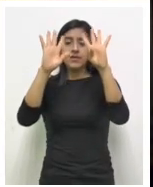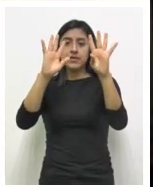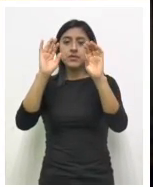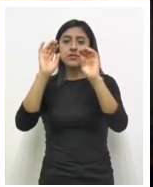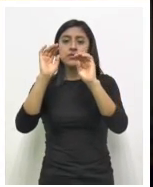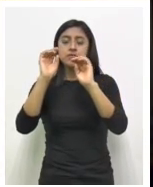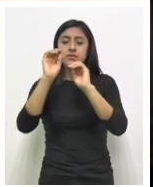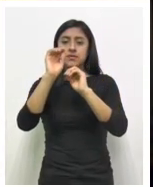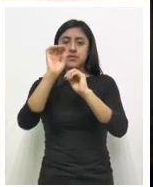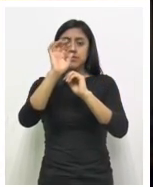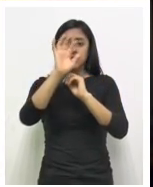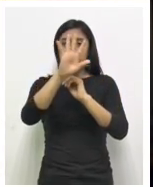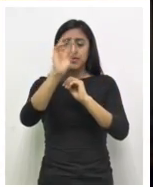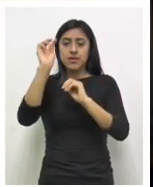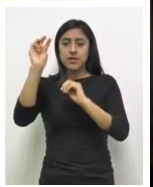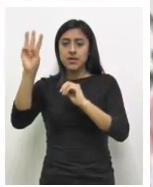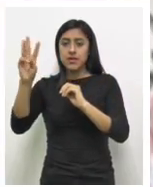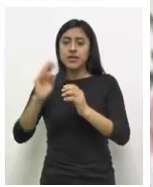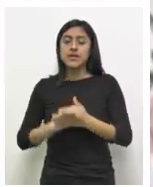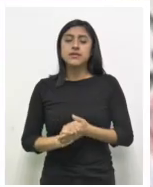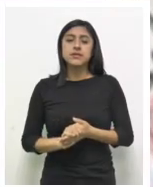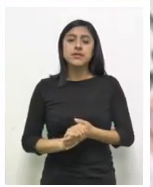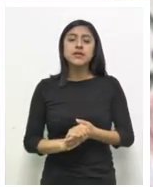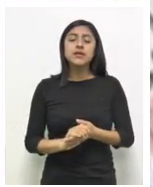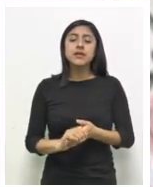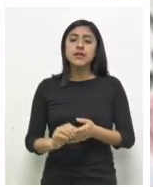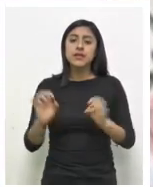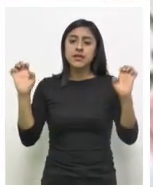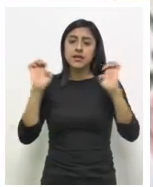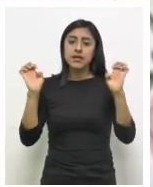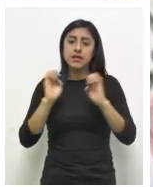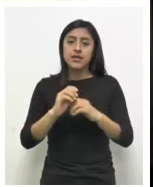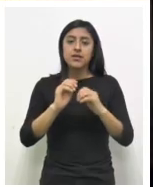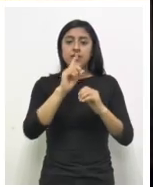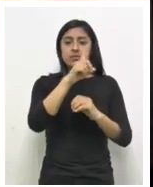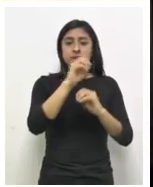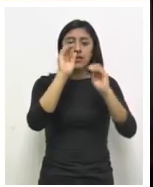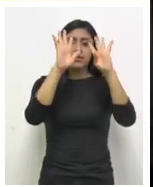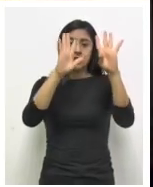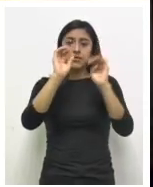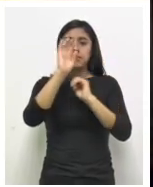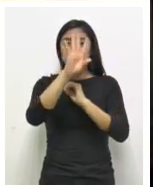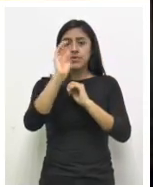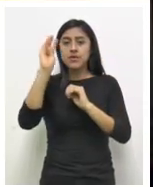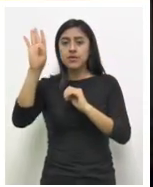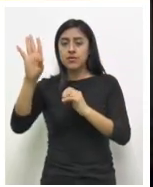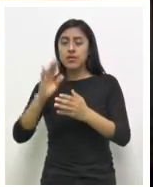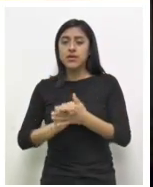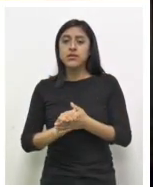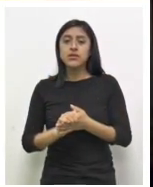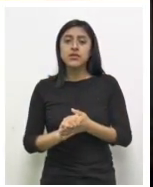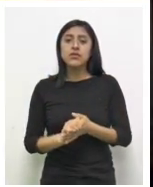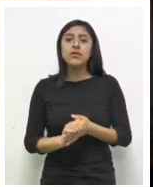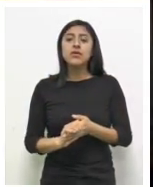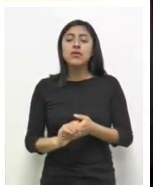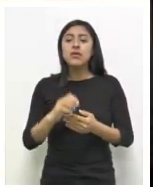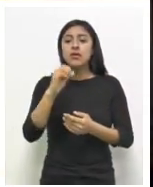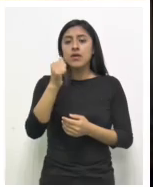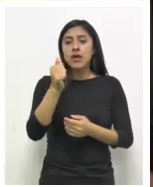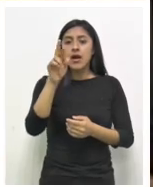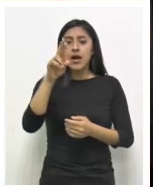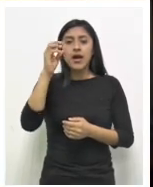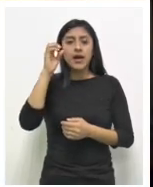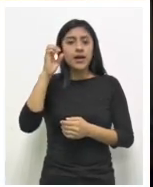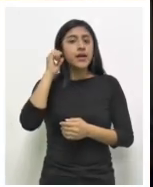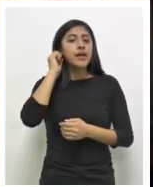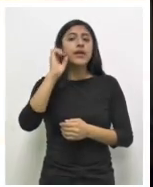enero del 54 lo trasladó a la República Argentina. Y fue en marzo de ese año que decidió que